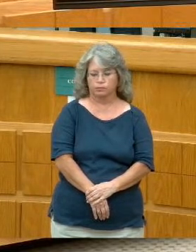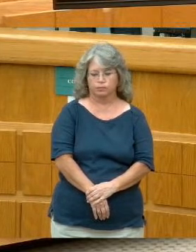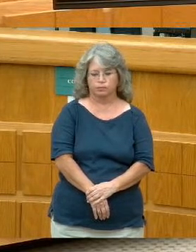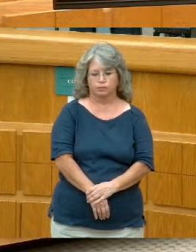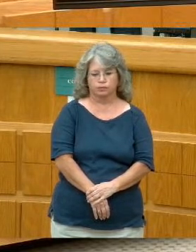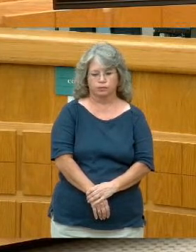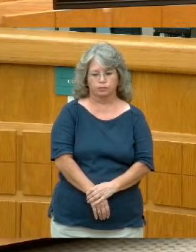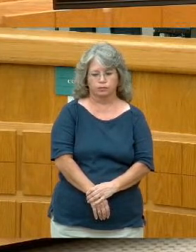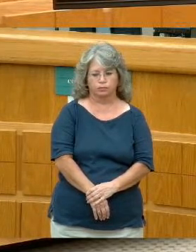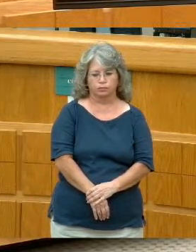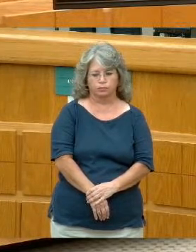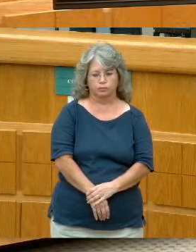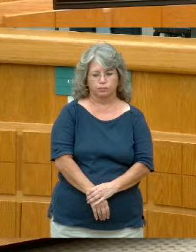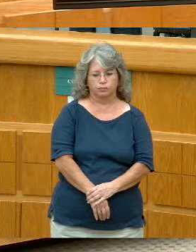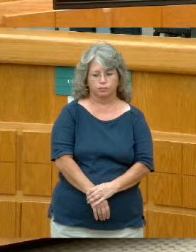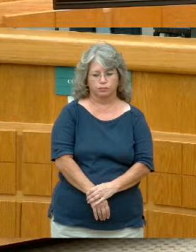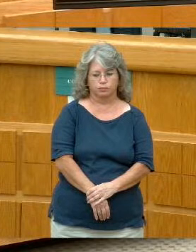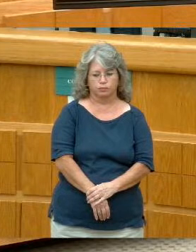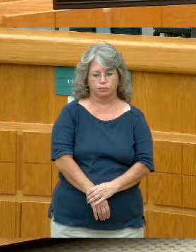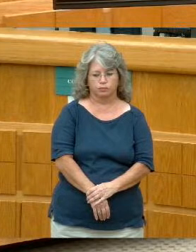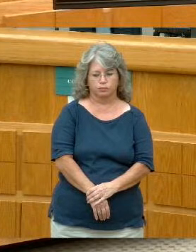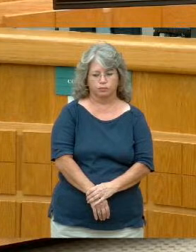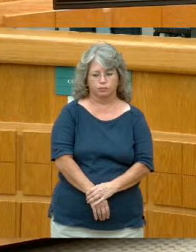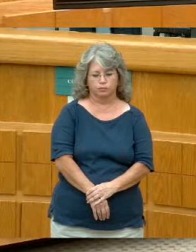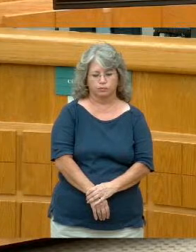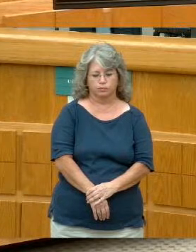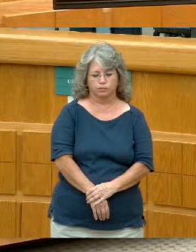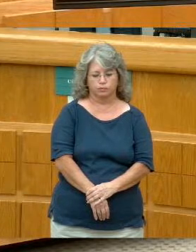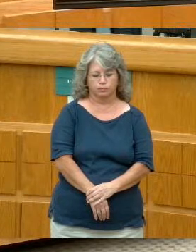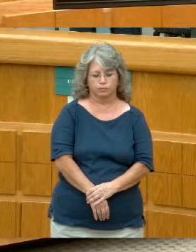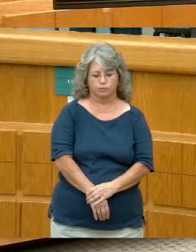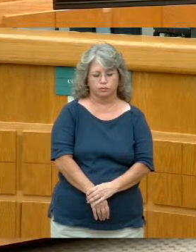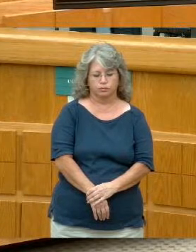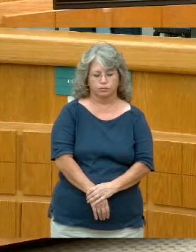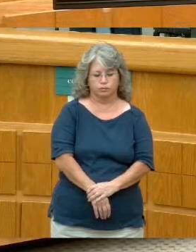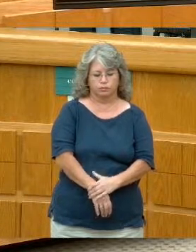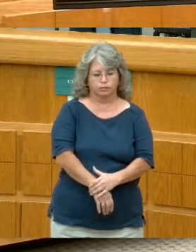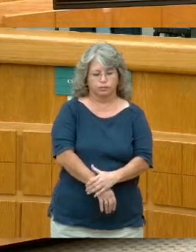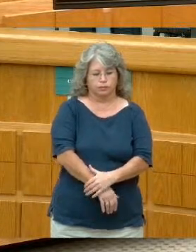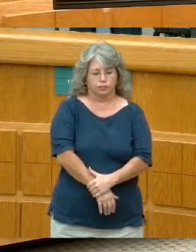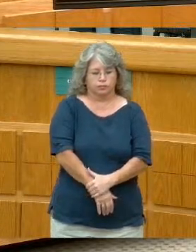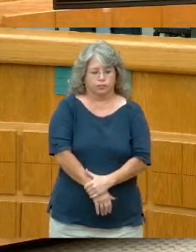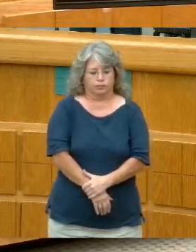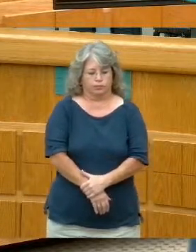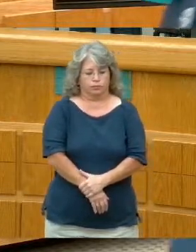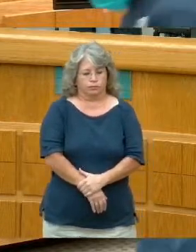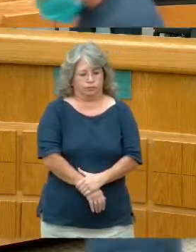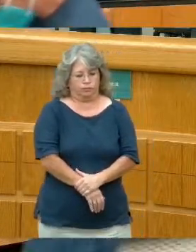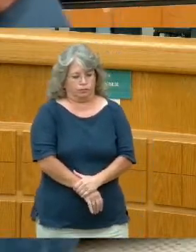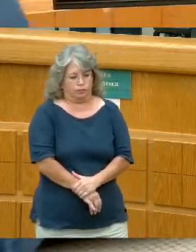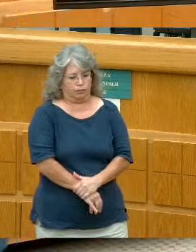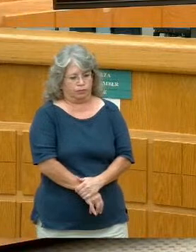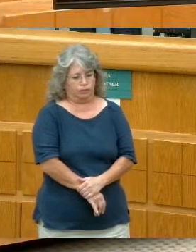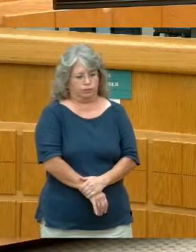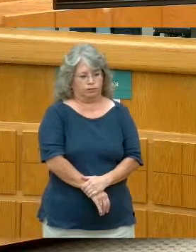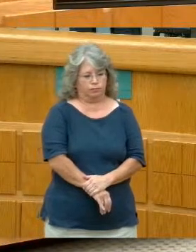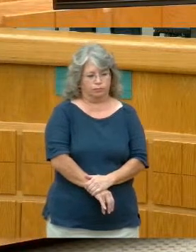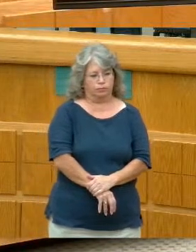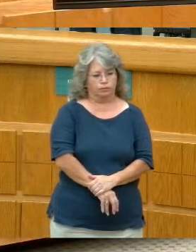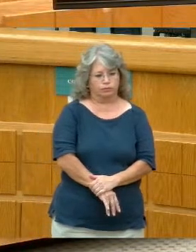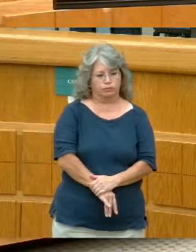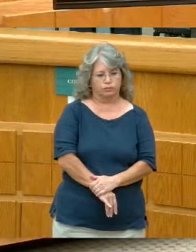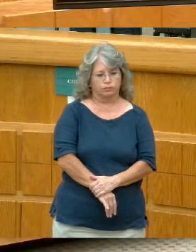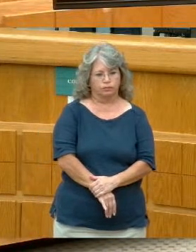una correlación con respecto a una afección grave que se asocia con la infección por COVID-19. La condición se llama síndrome